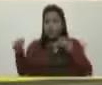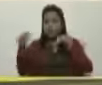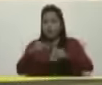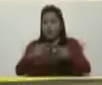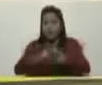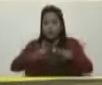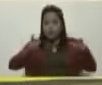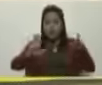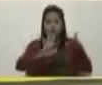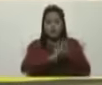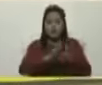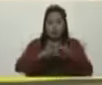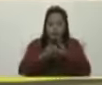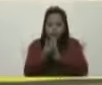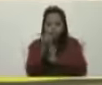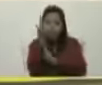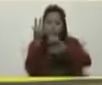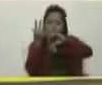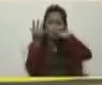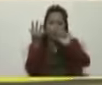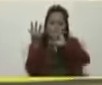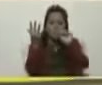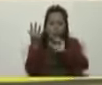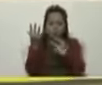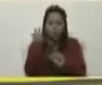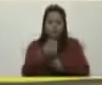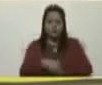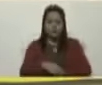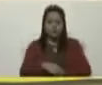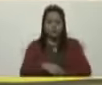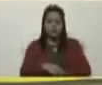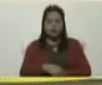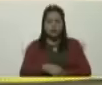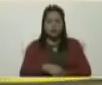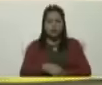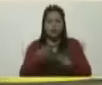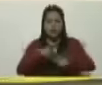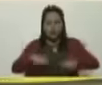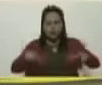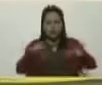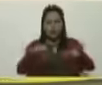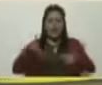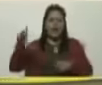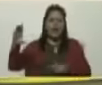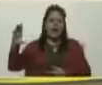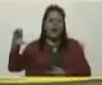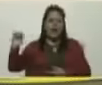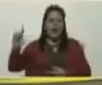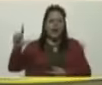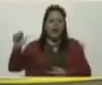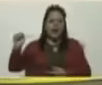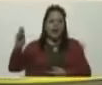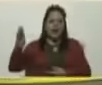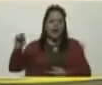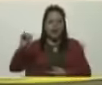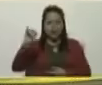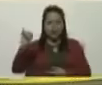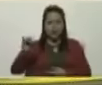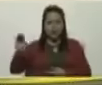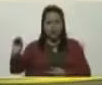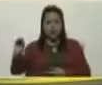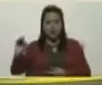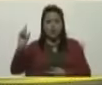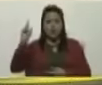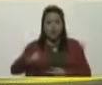de cereales del estado Guárico. Tenemos a Calabozo con el tema del arroz, Nosotros, el municipio del Socorro, somos un municipio cerealero